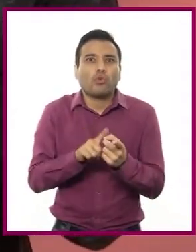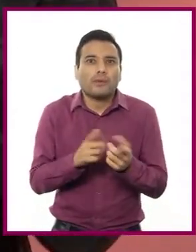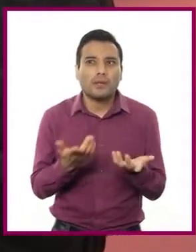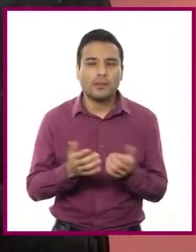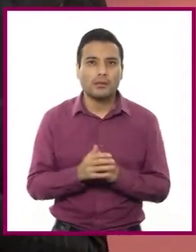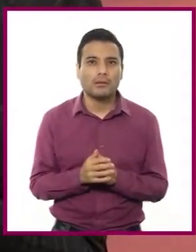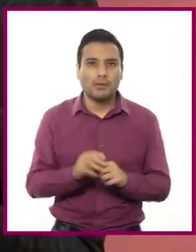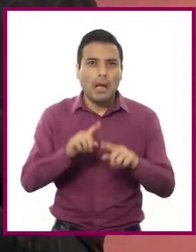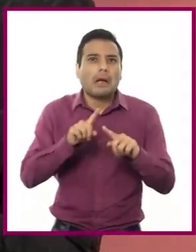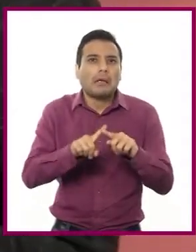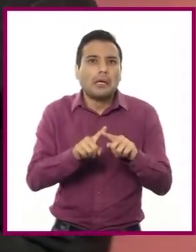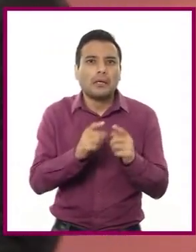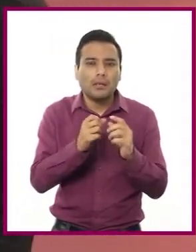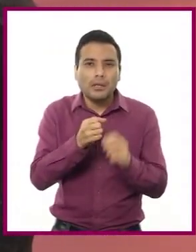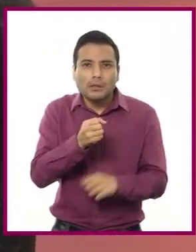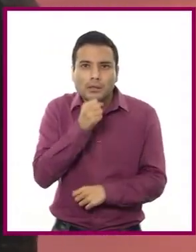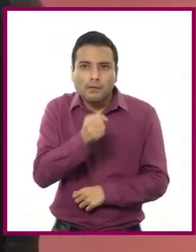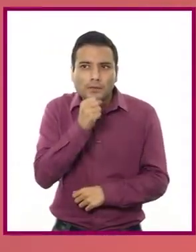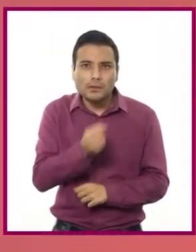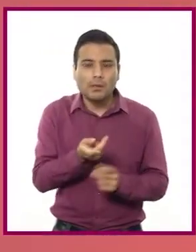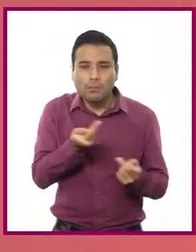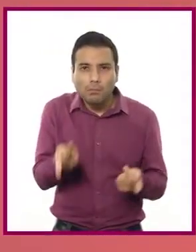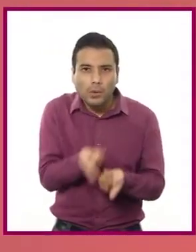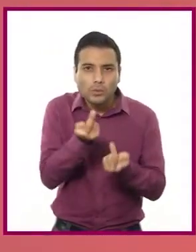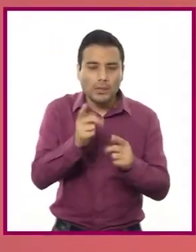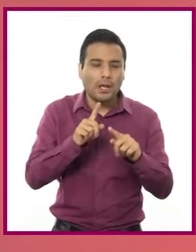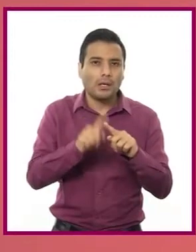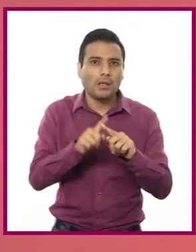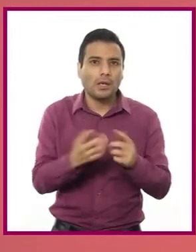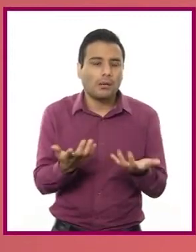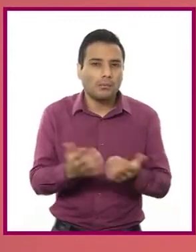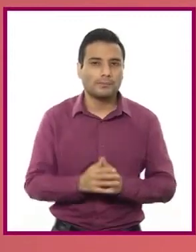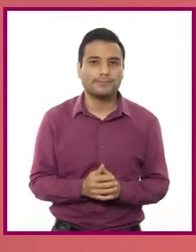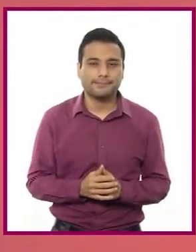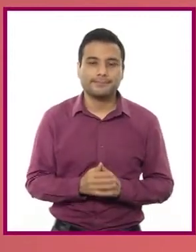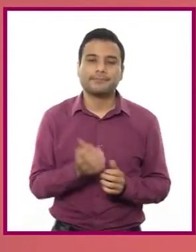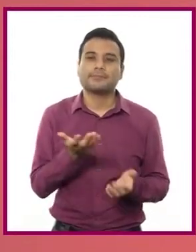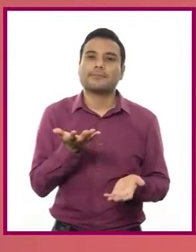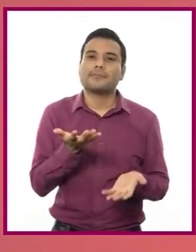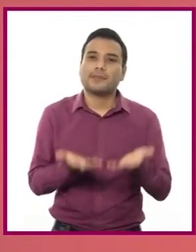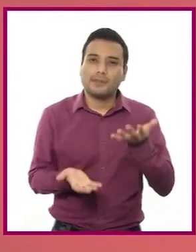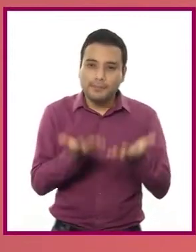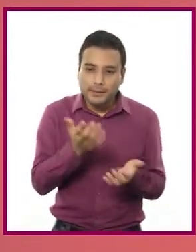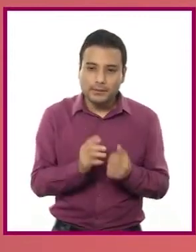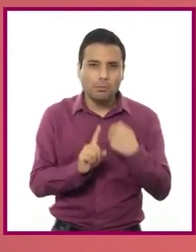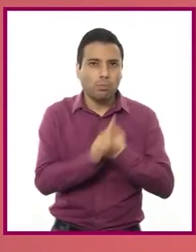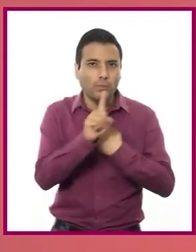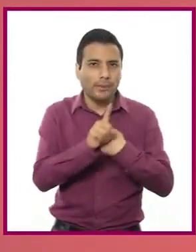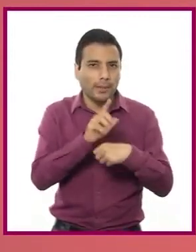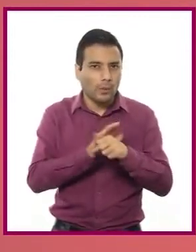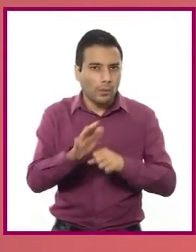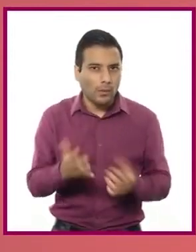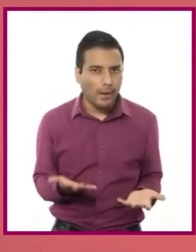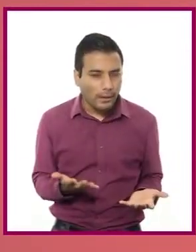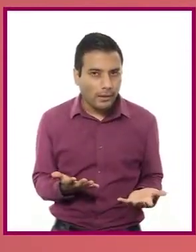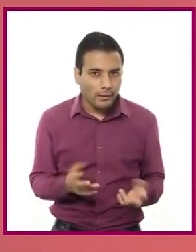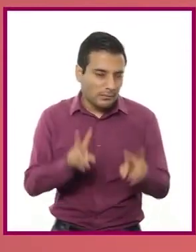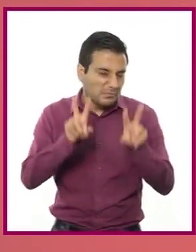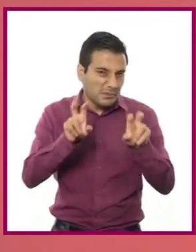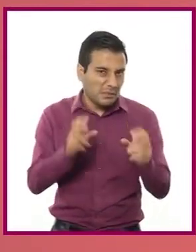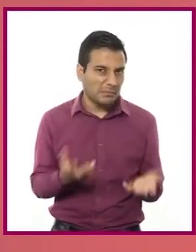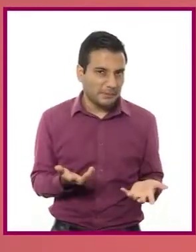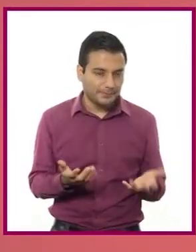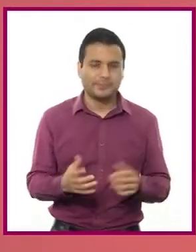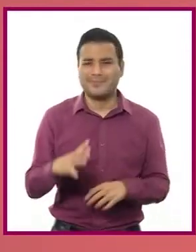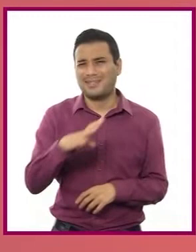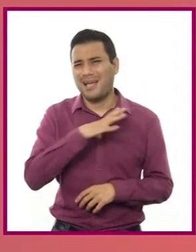podemos entrevistar o encuestar? Pues eso dependerá mucho del problema que quieras atender.